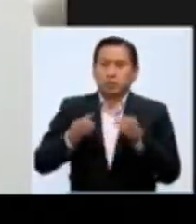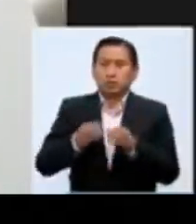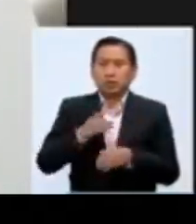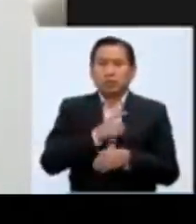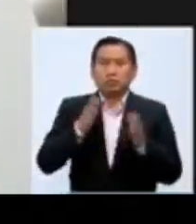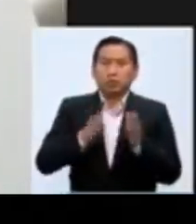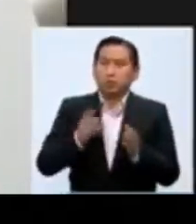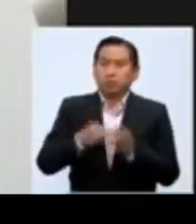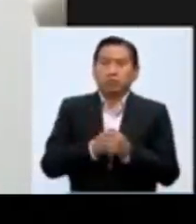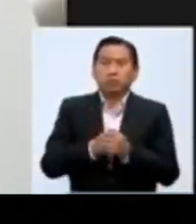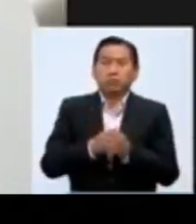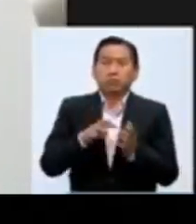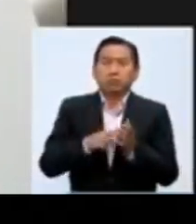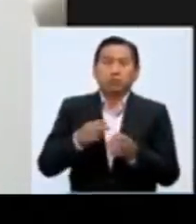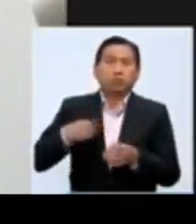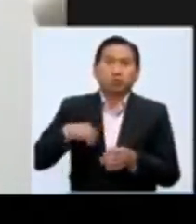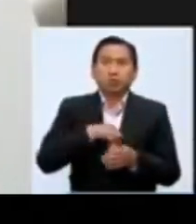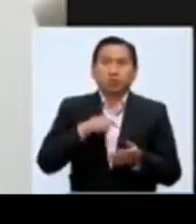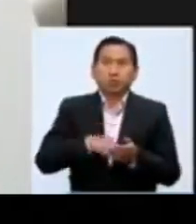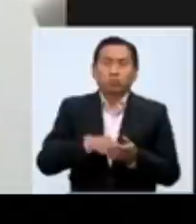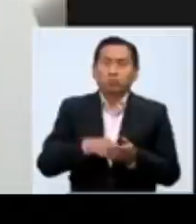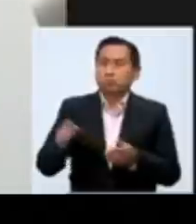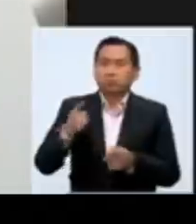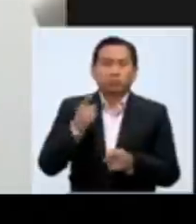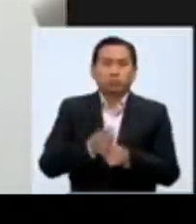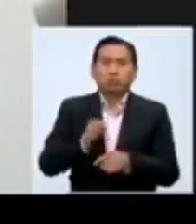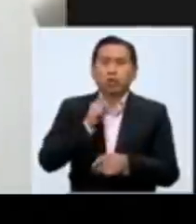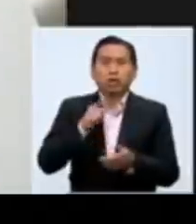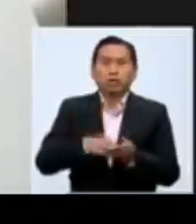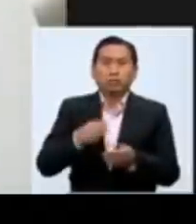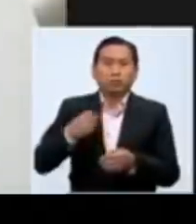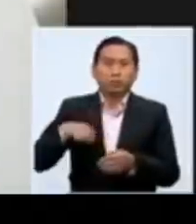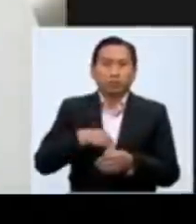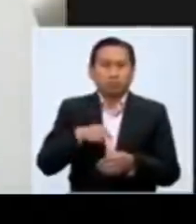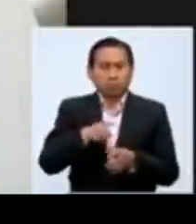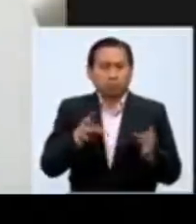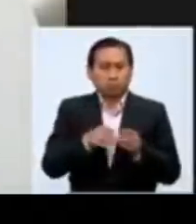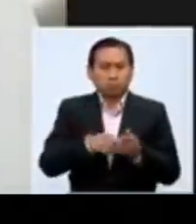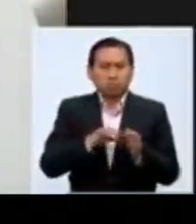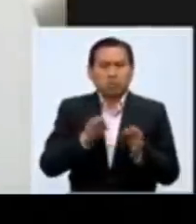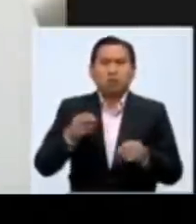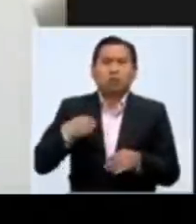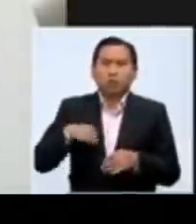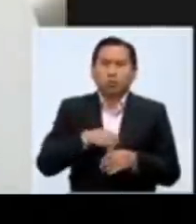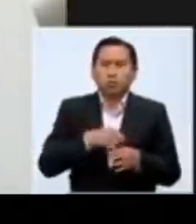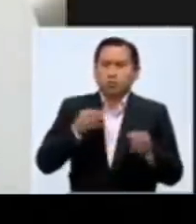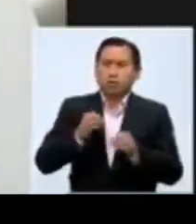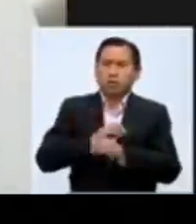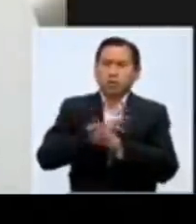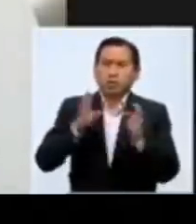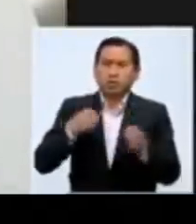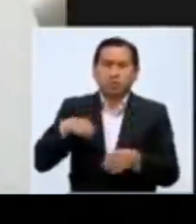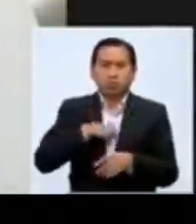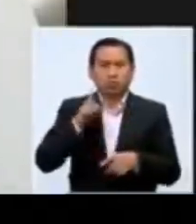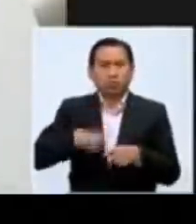Diputados, que también pues vamos a abogar de que no es justo que nosotros no estemos presentes. Nosotros hemos justificado para no estar